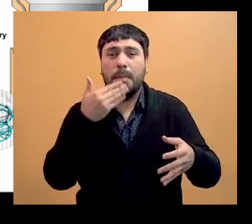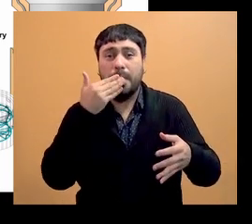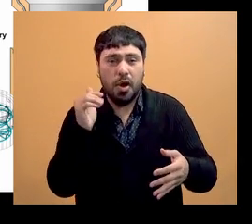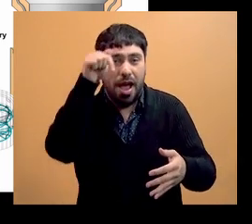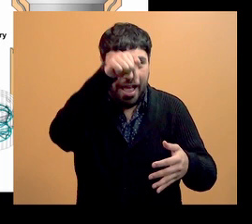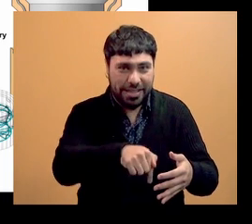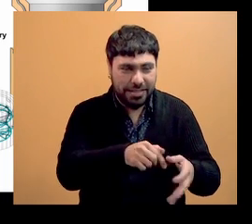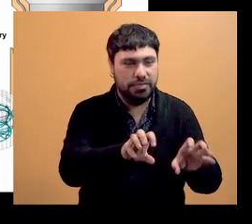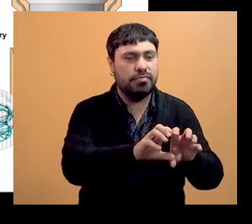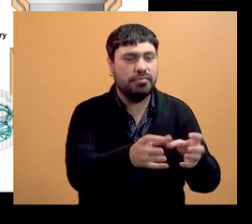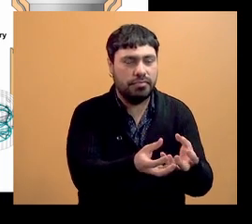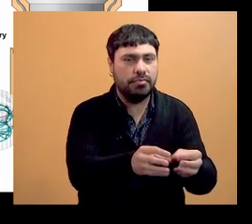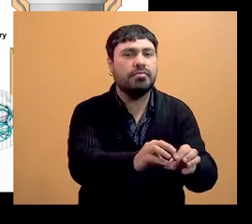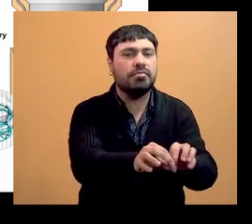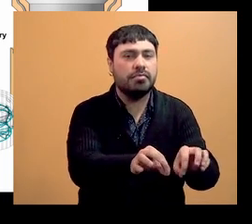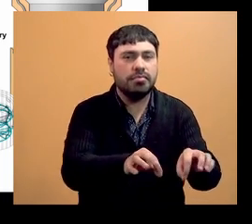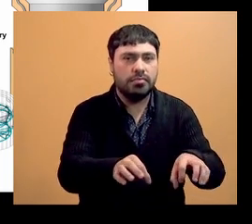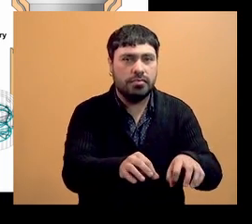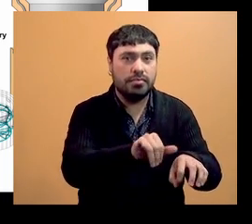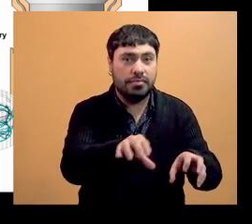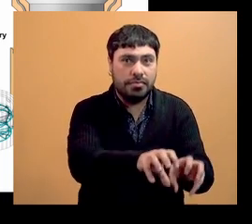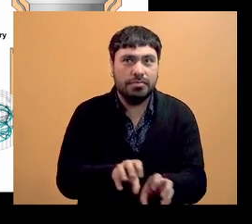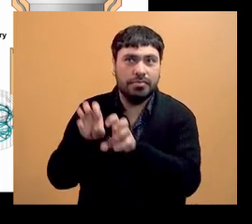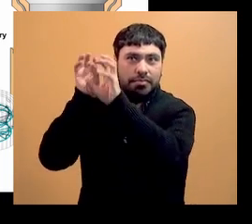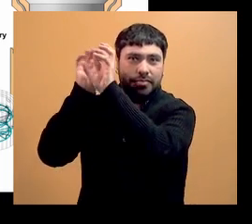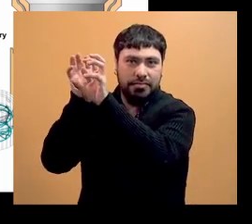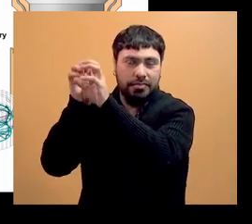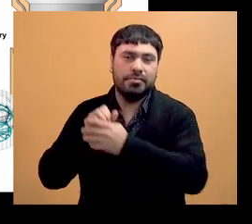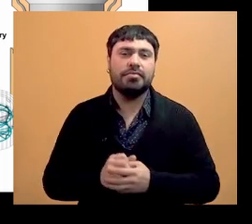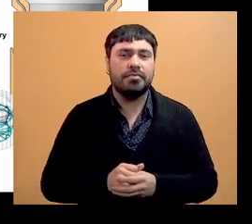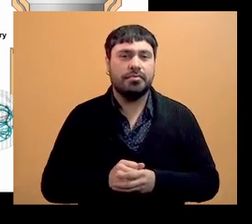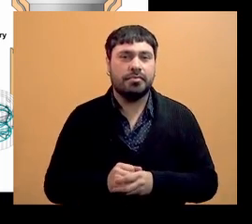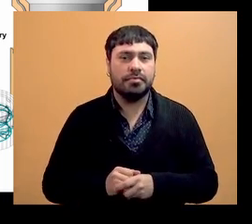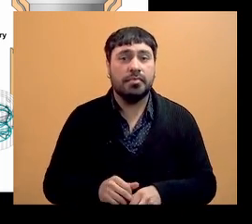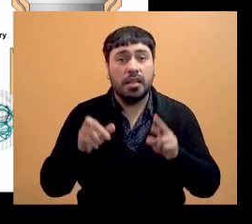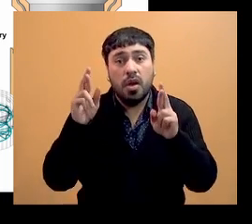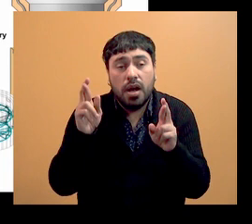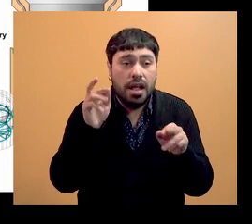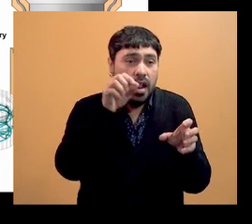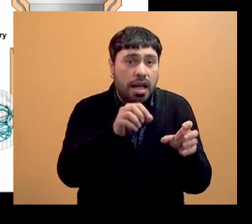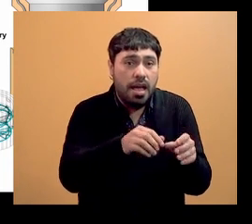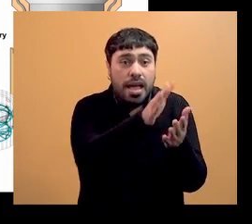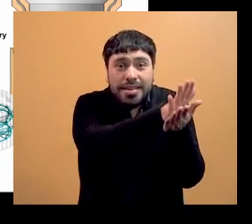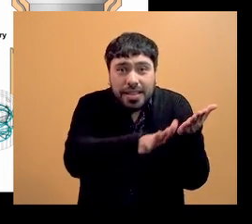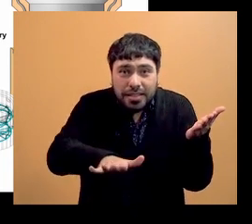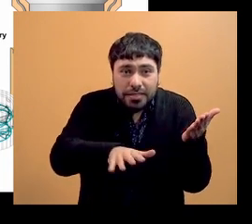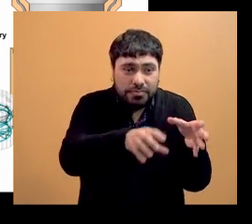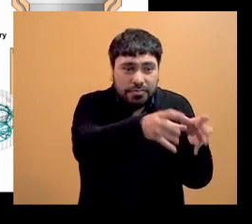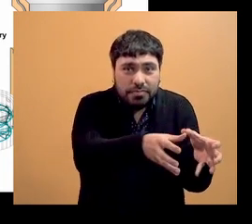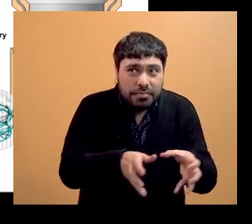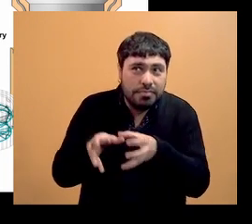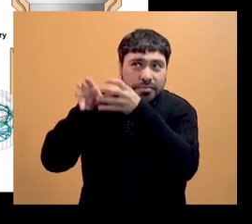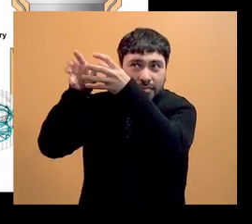impresoras 3D u otras máquinas de tecnología aditiva que con uno o varios materiales puedan producir componentes complejos estando en órbita, por supuesto